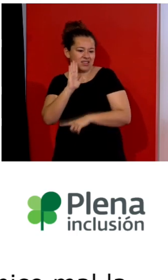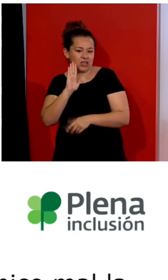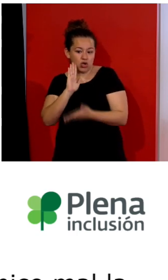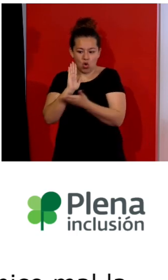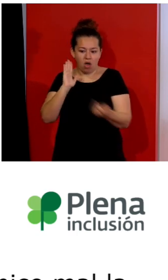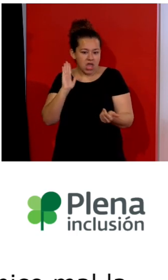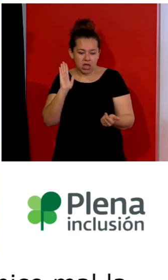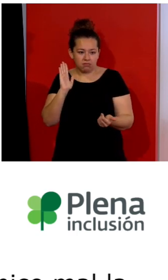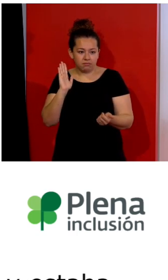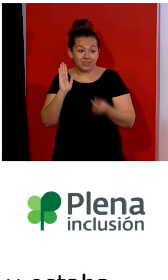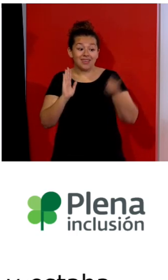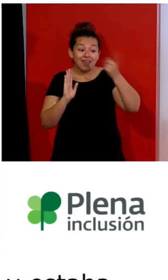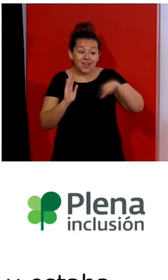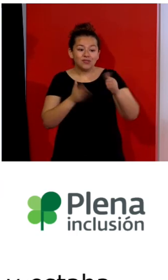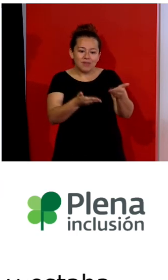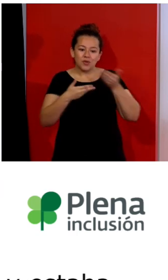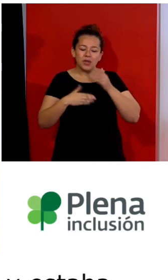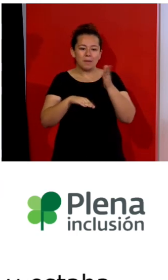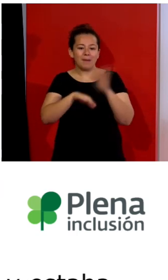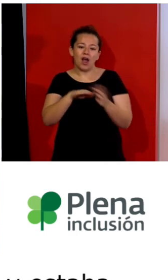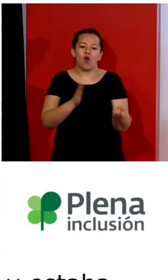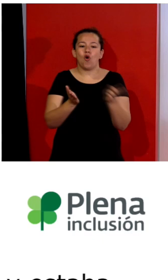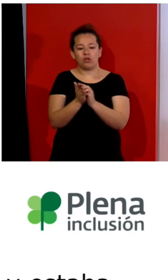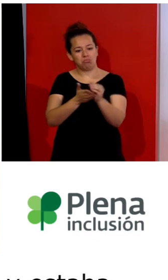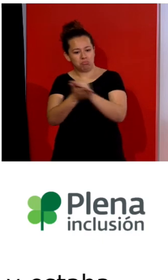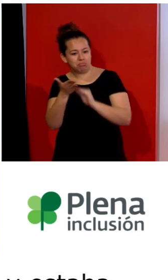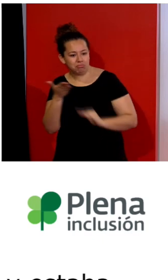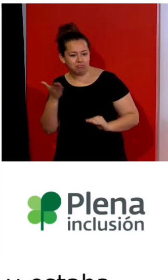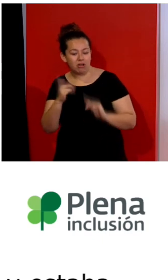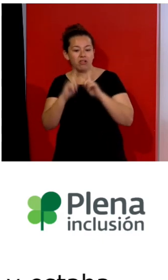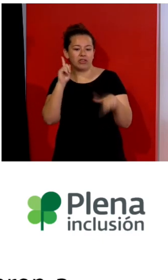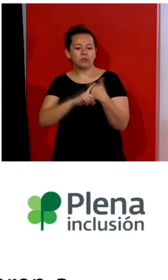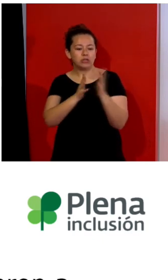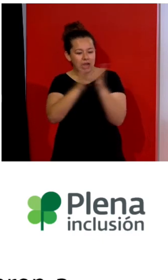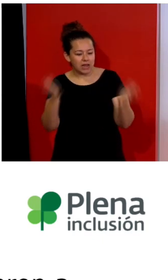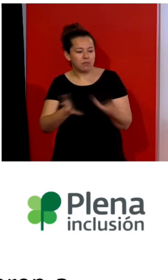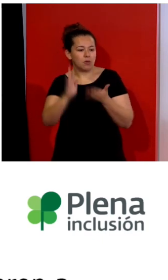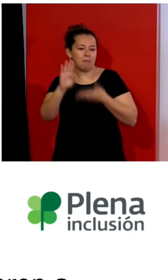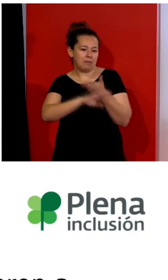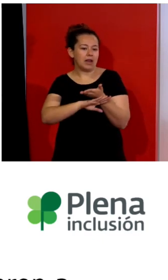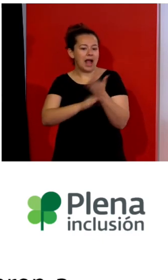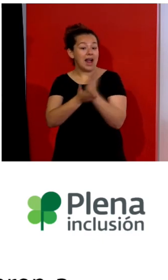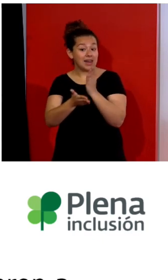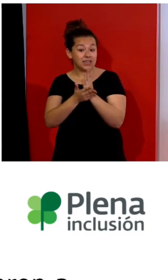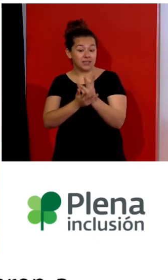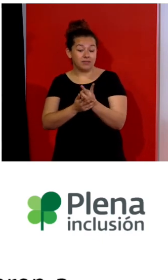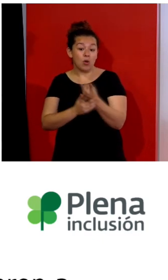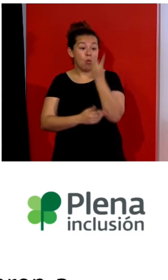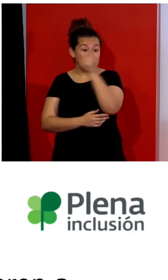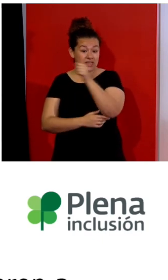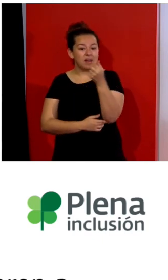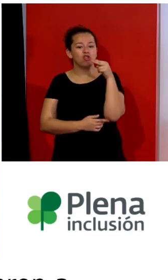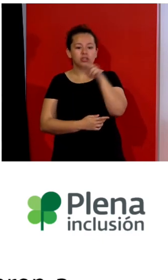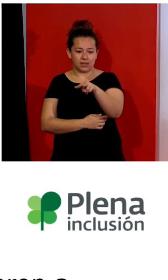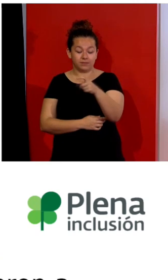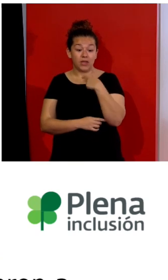Ellos me ayudaron a rellenarla de nuevo. Después me animaron a ir a clase 2 veces por semana. Mi